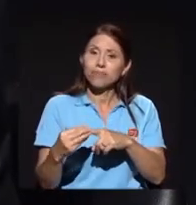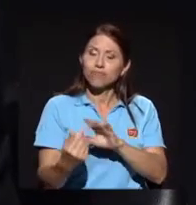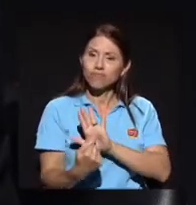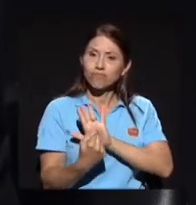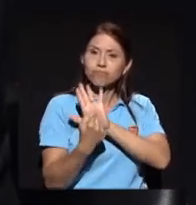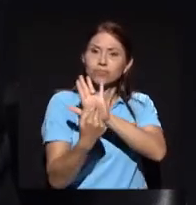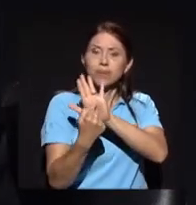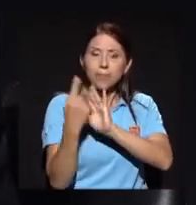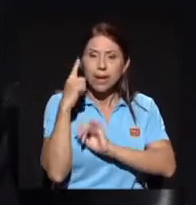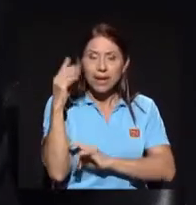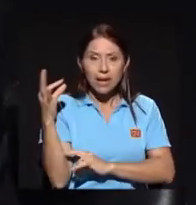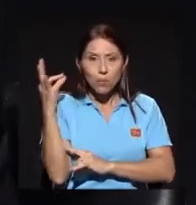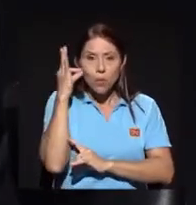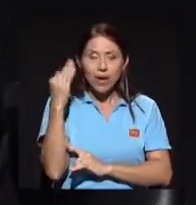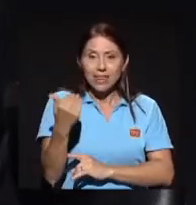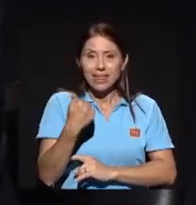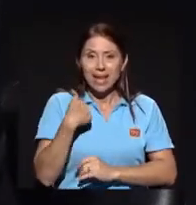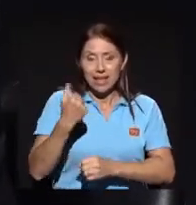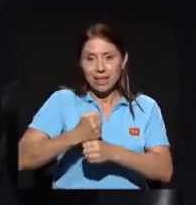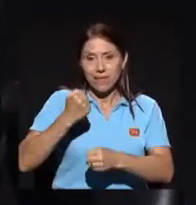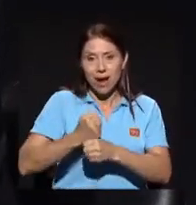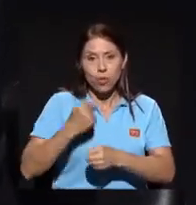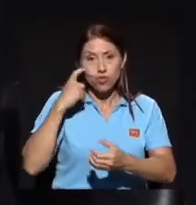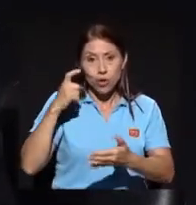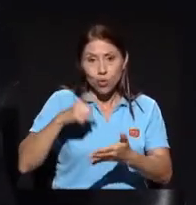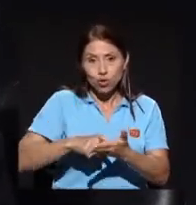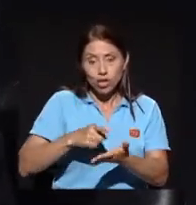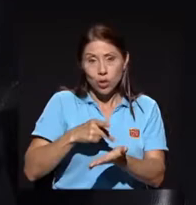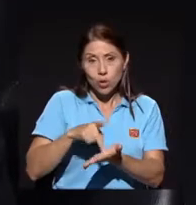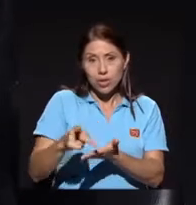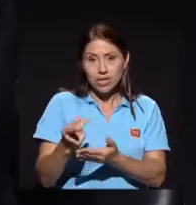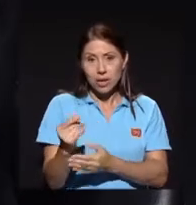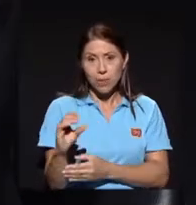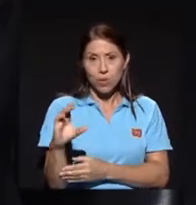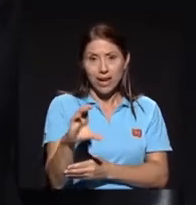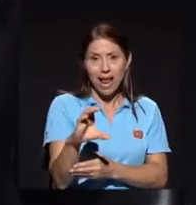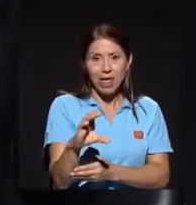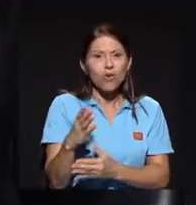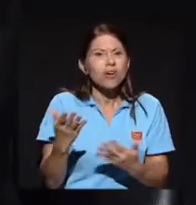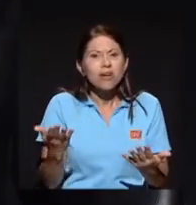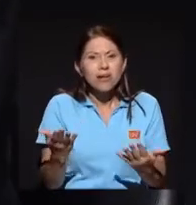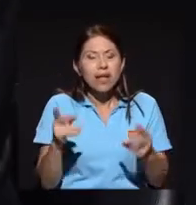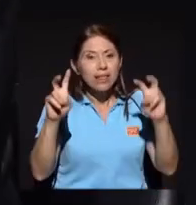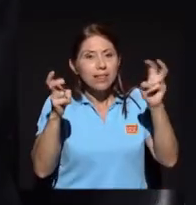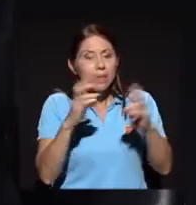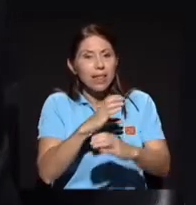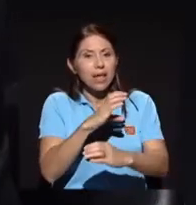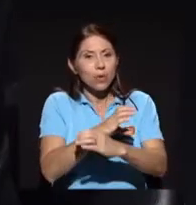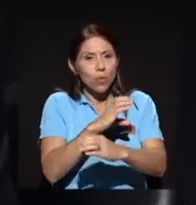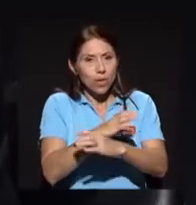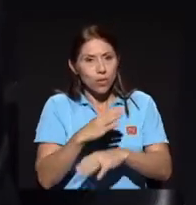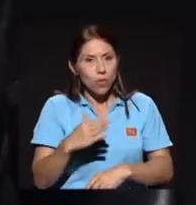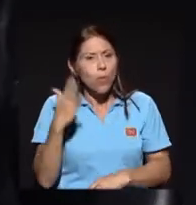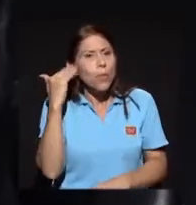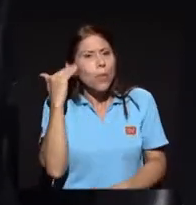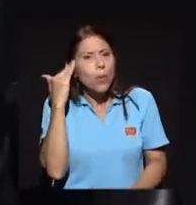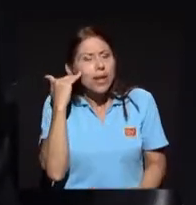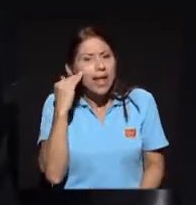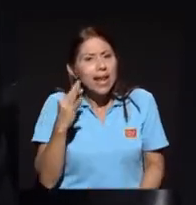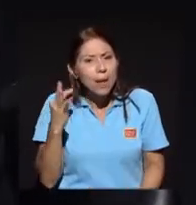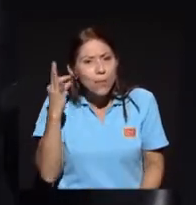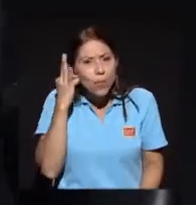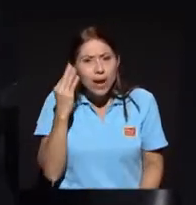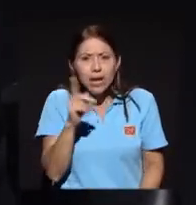un trabajo reconocido y remunerado es el tema del cuido porque la mujer no por